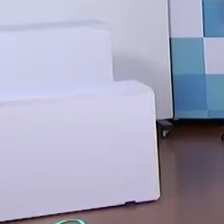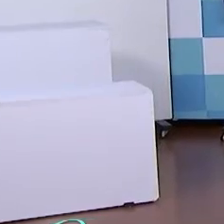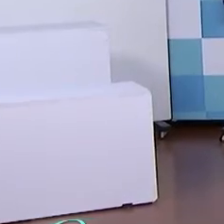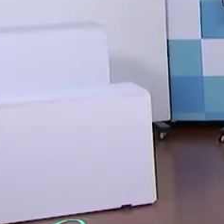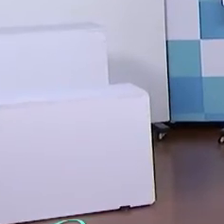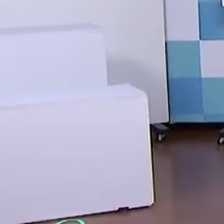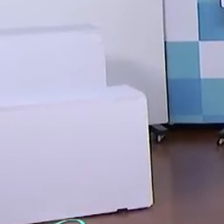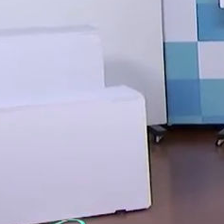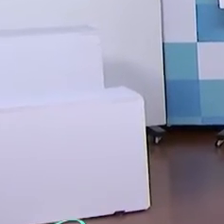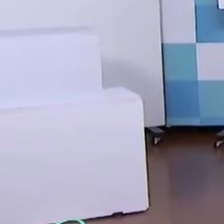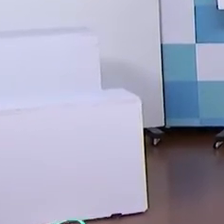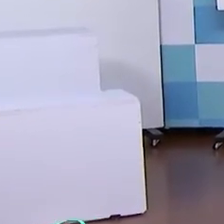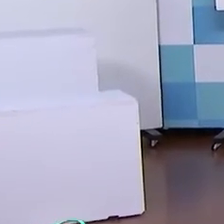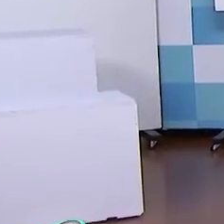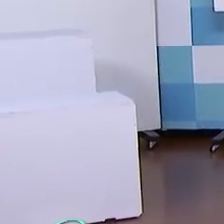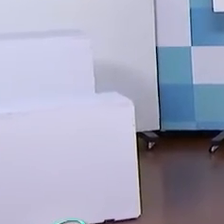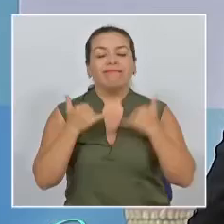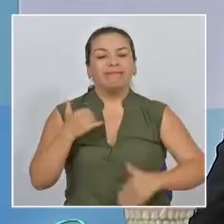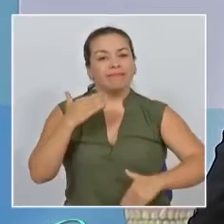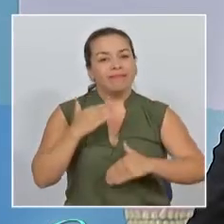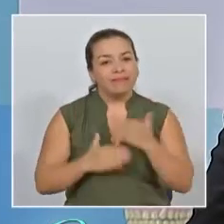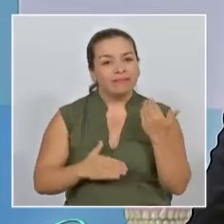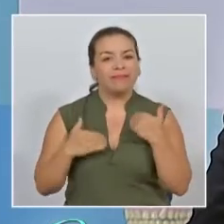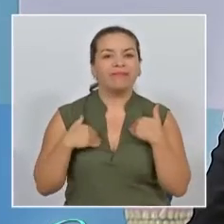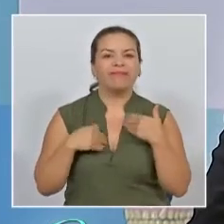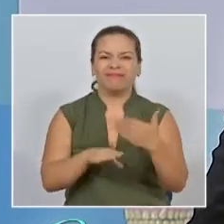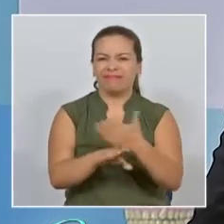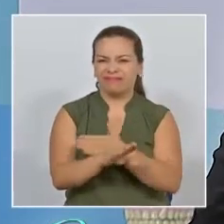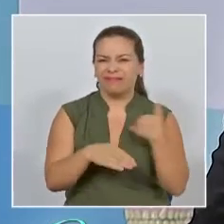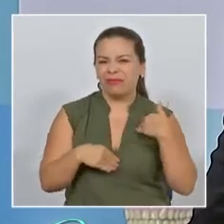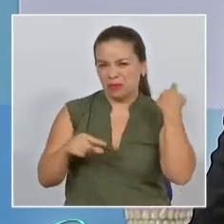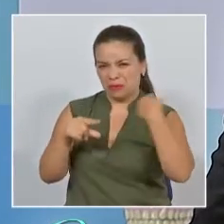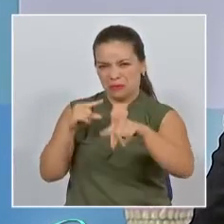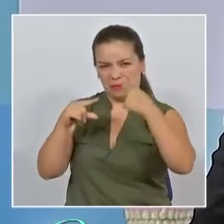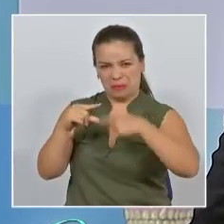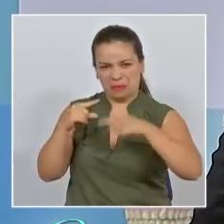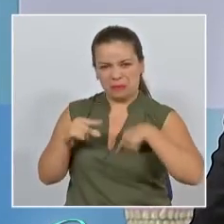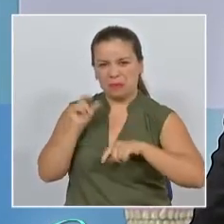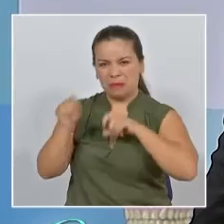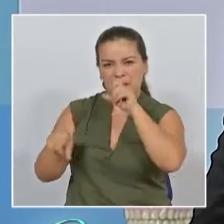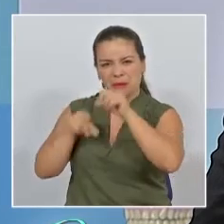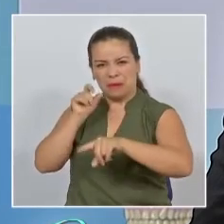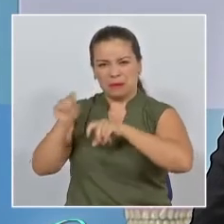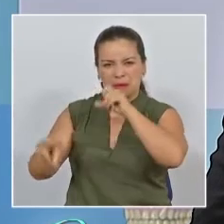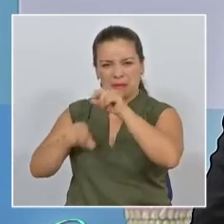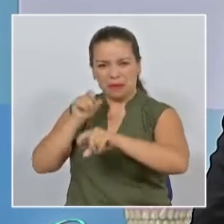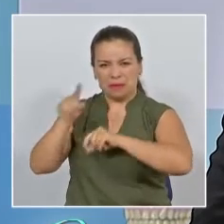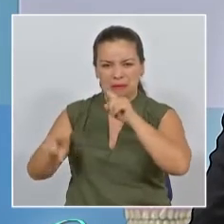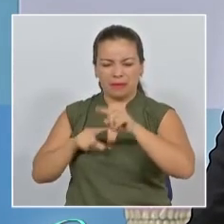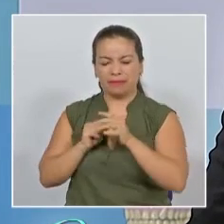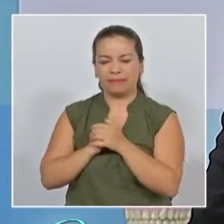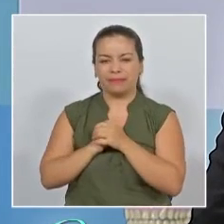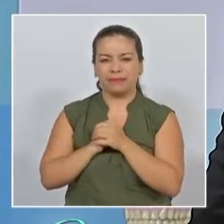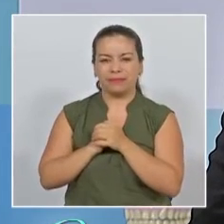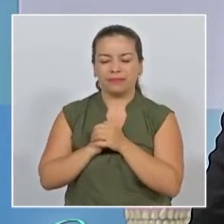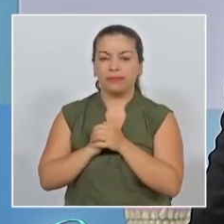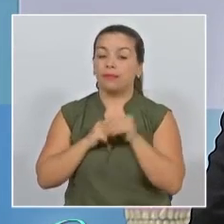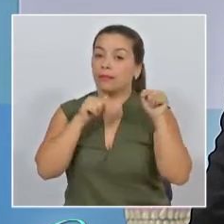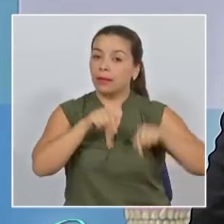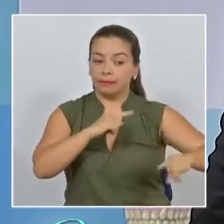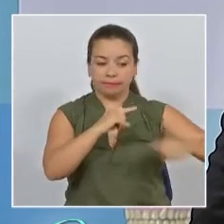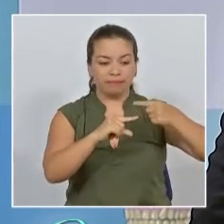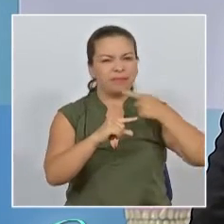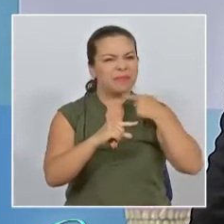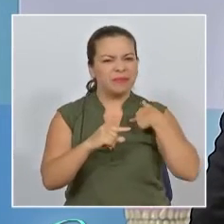Bueno, comencemos con preguntas que le hacen, doctor Jorge Enrique, por el correo electrónico conexionvital@telecafe.tv. Esta dice,